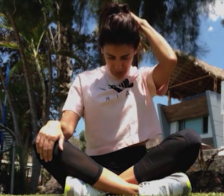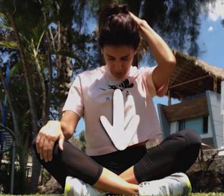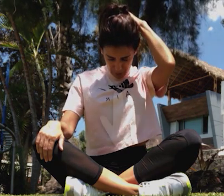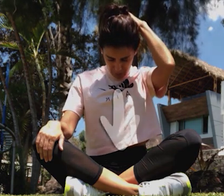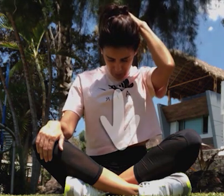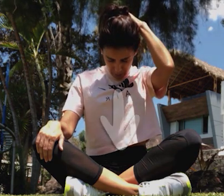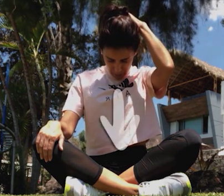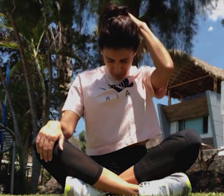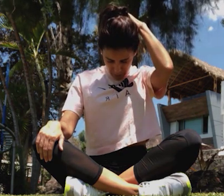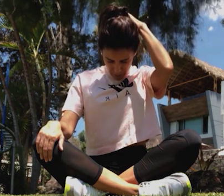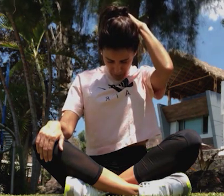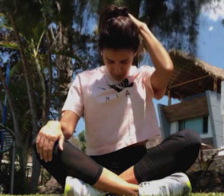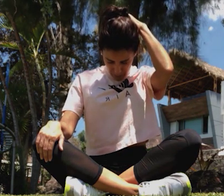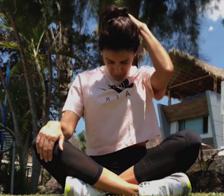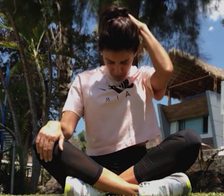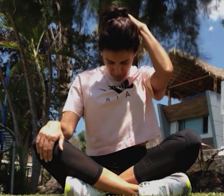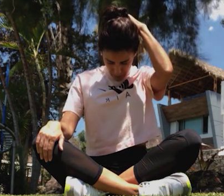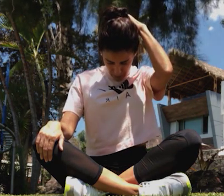centro.